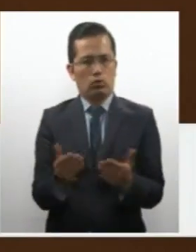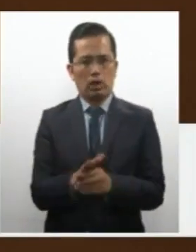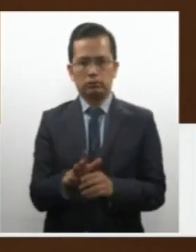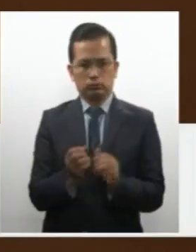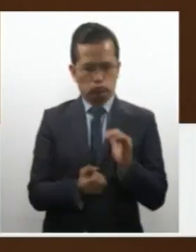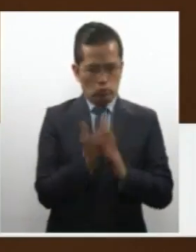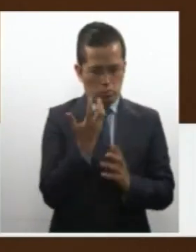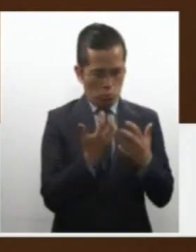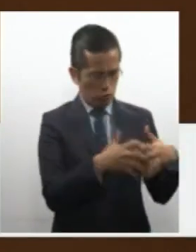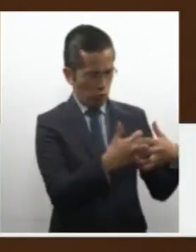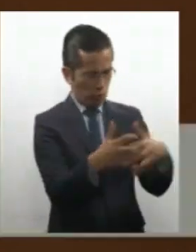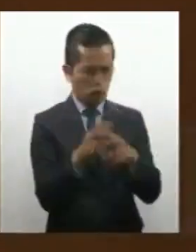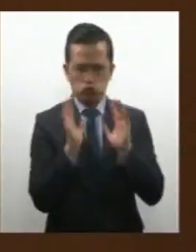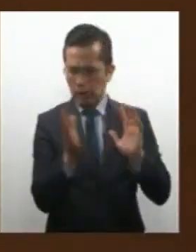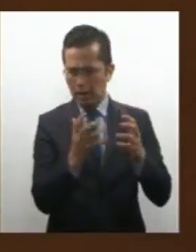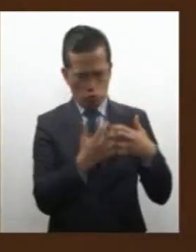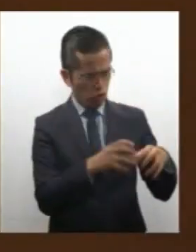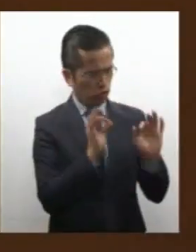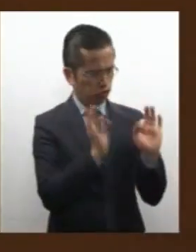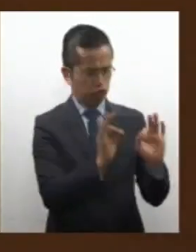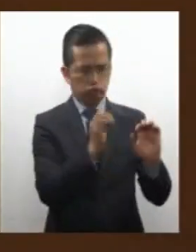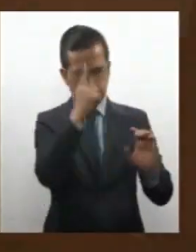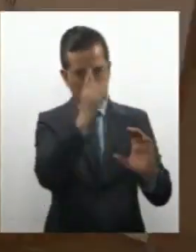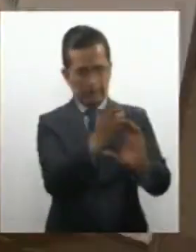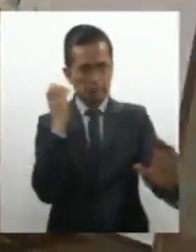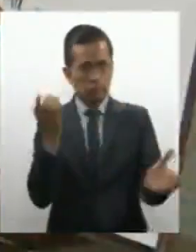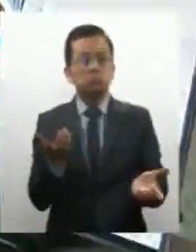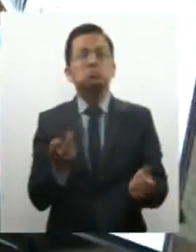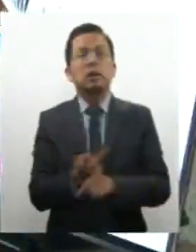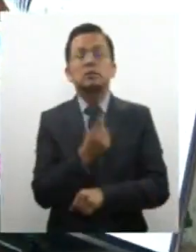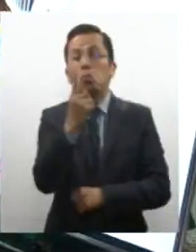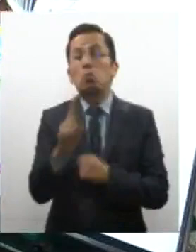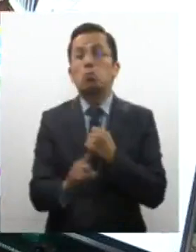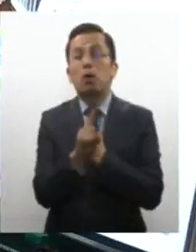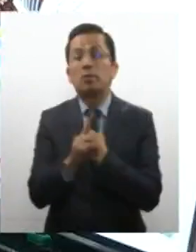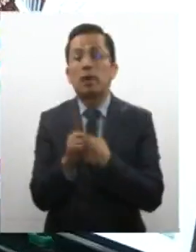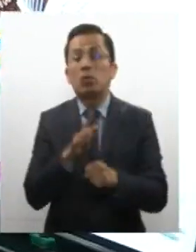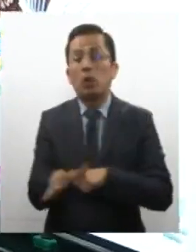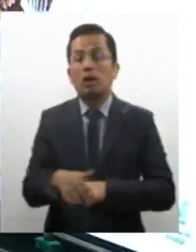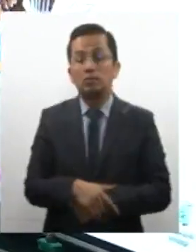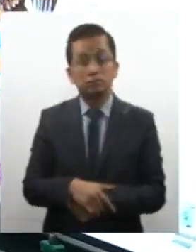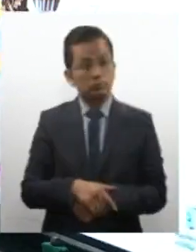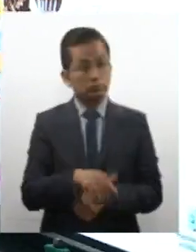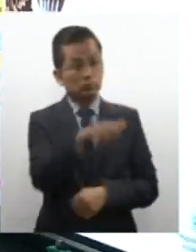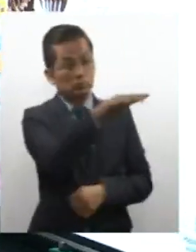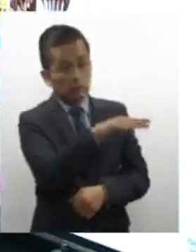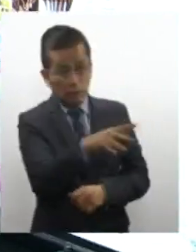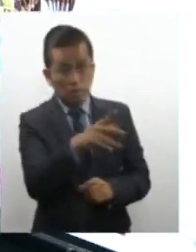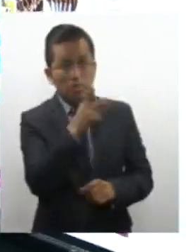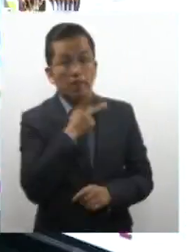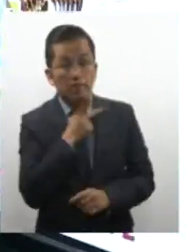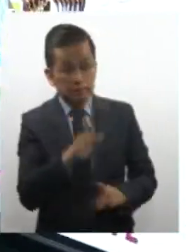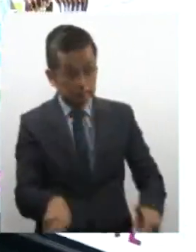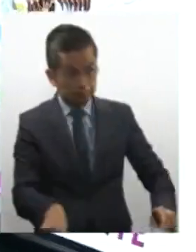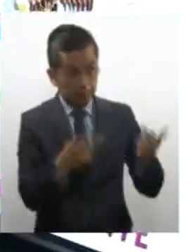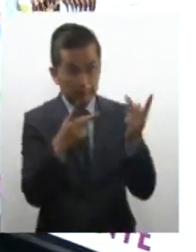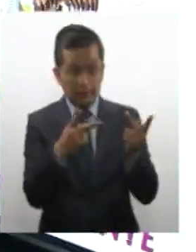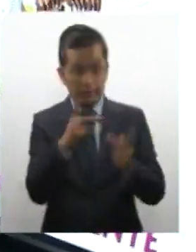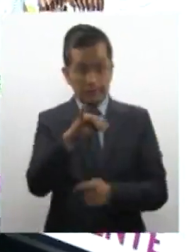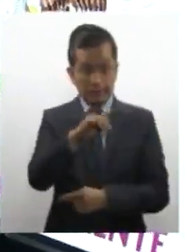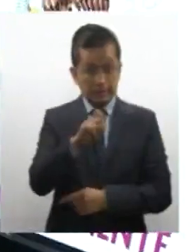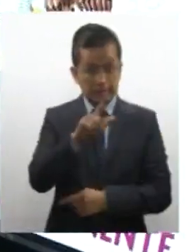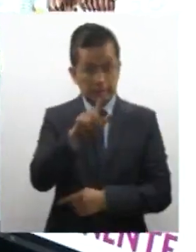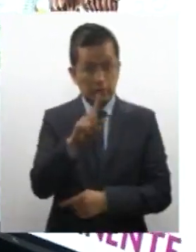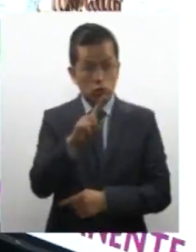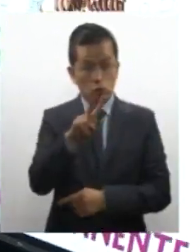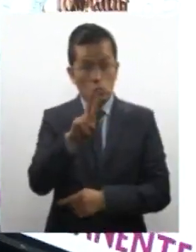único diésel que funciona con estos motores. Entonces, los ciudadanos van a tener que seguirse chutando altos niveles de